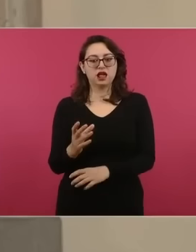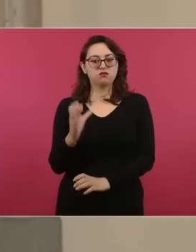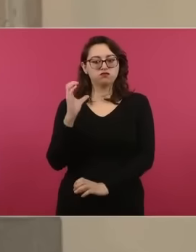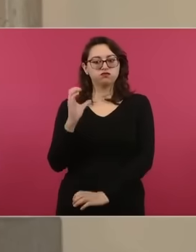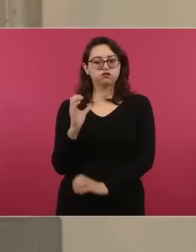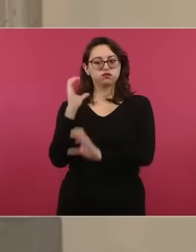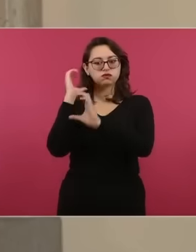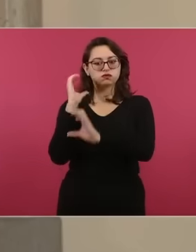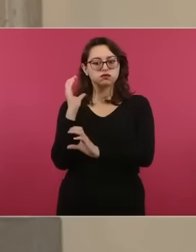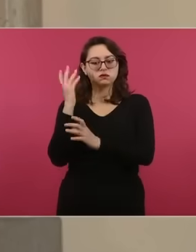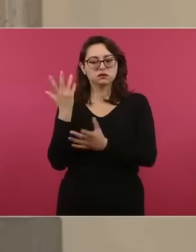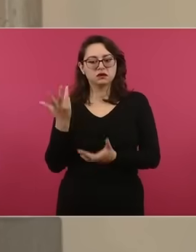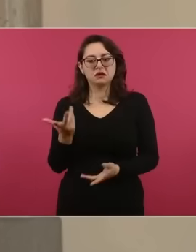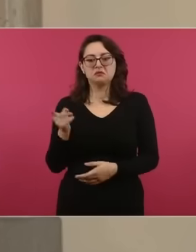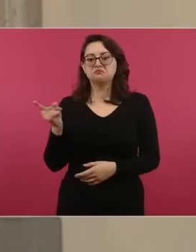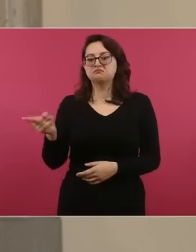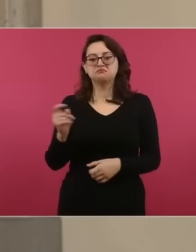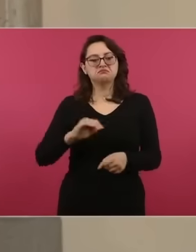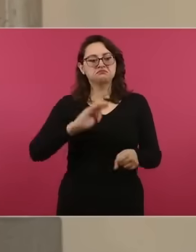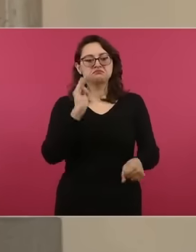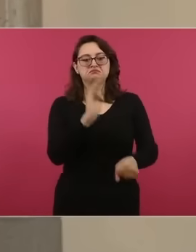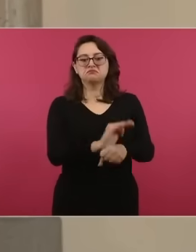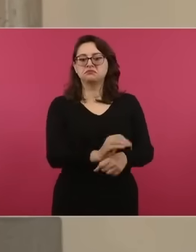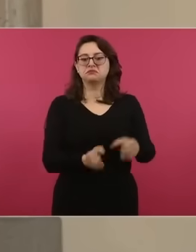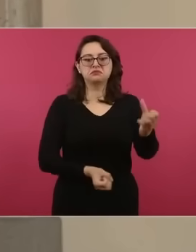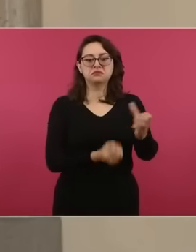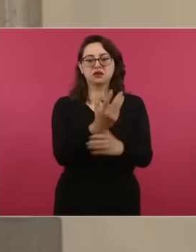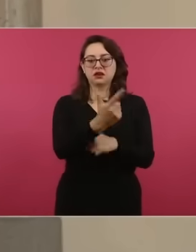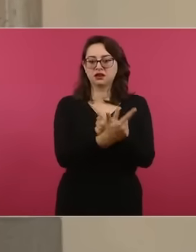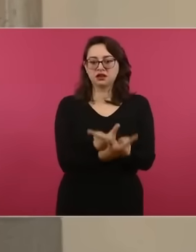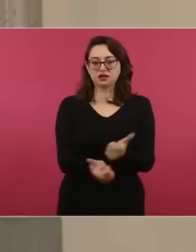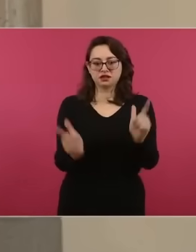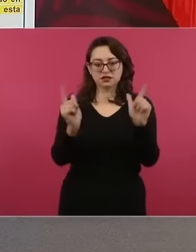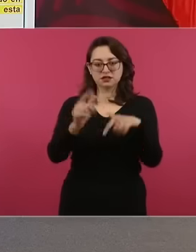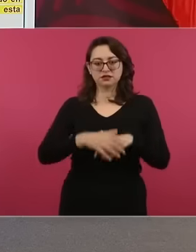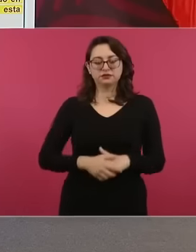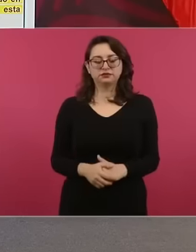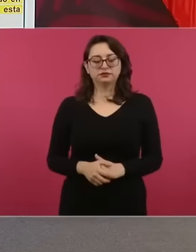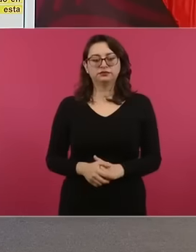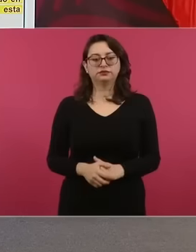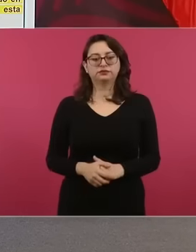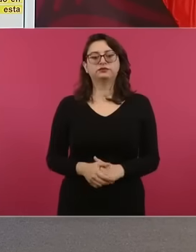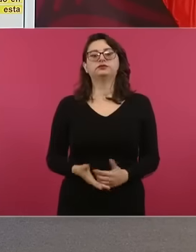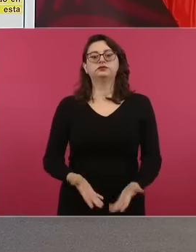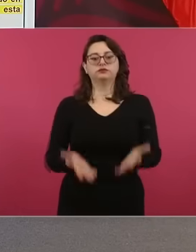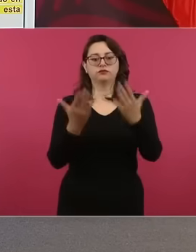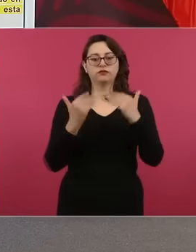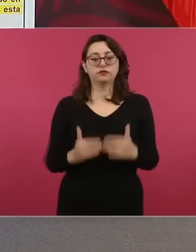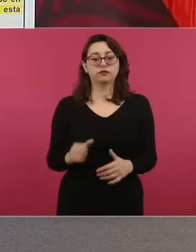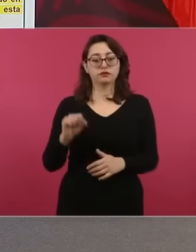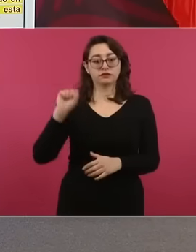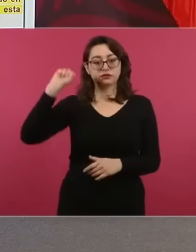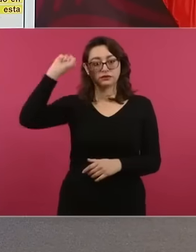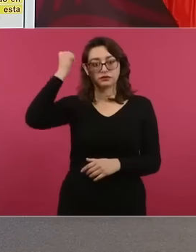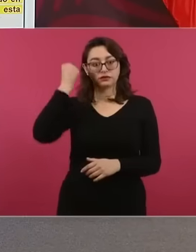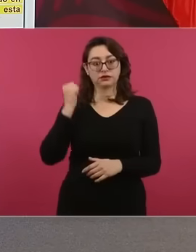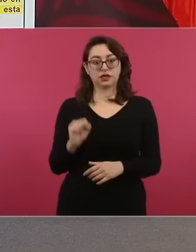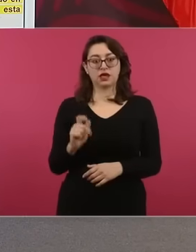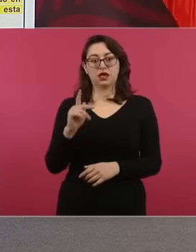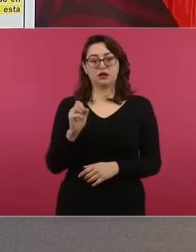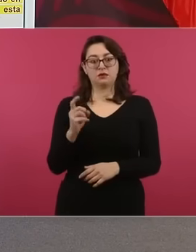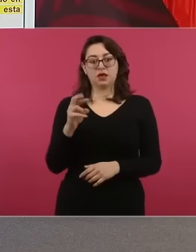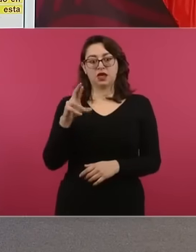223 adelante siguiente caso es el juez segundo de distrito de Sinaloa Pedro Jara Venegas